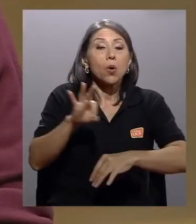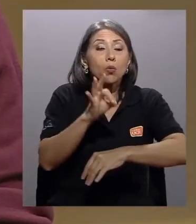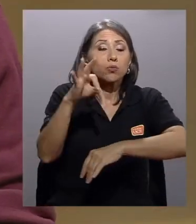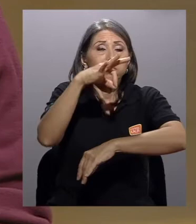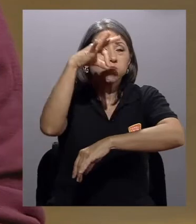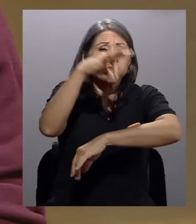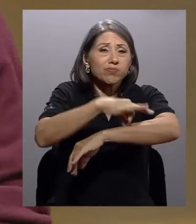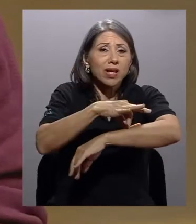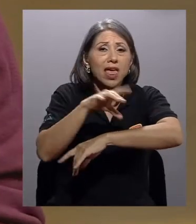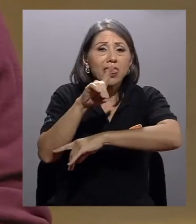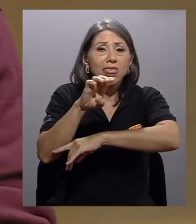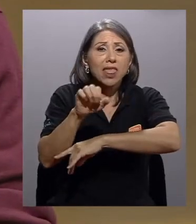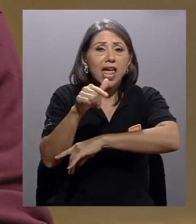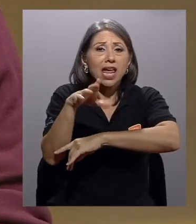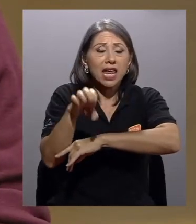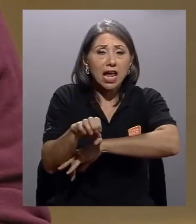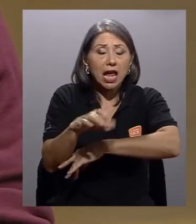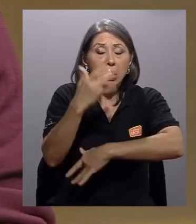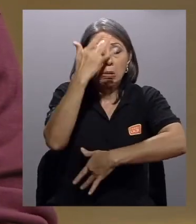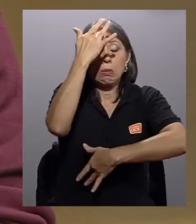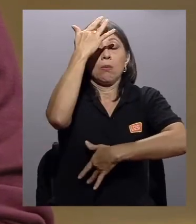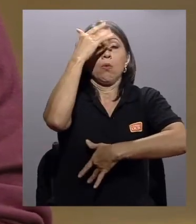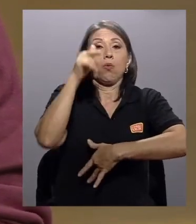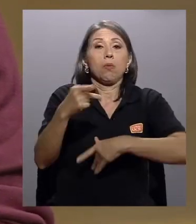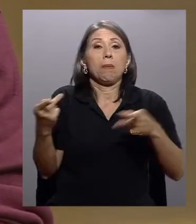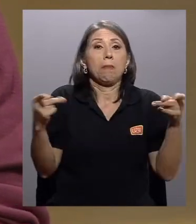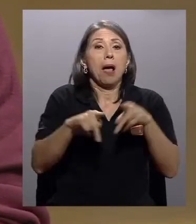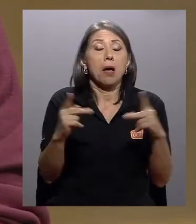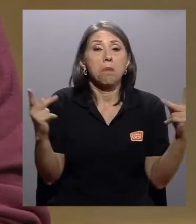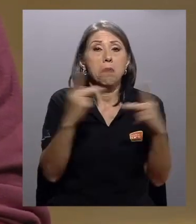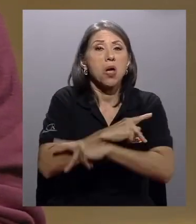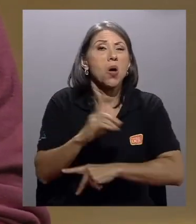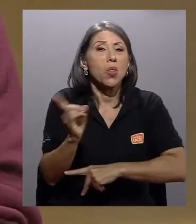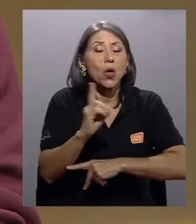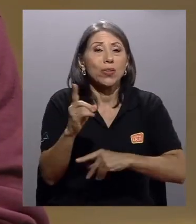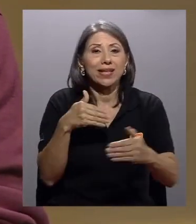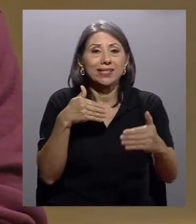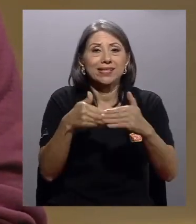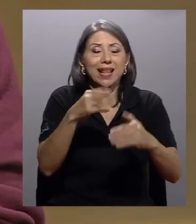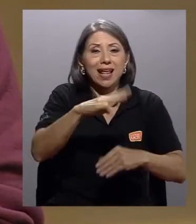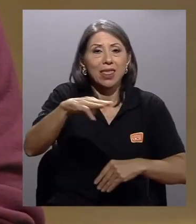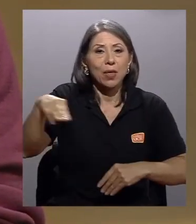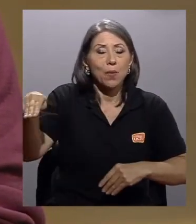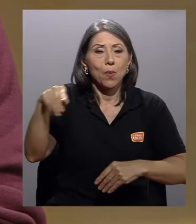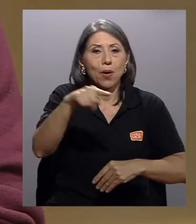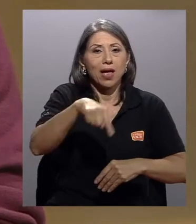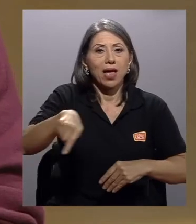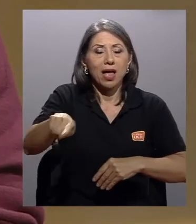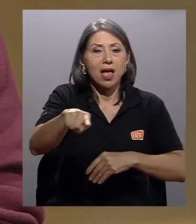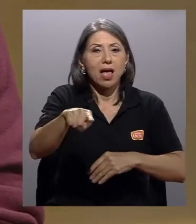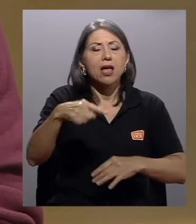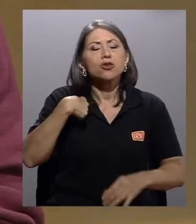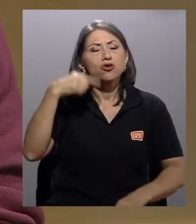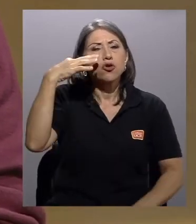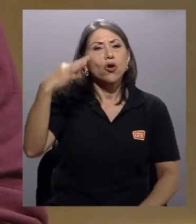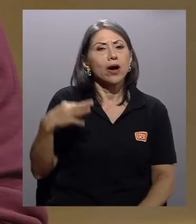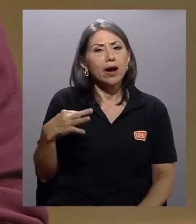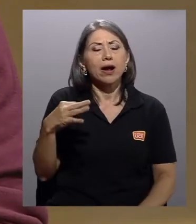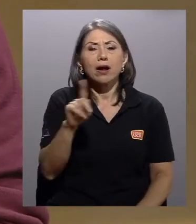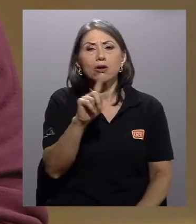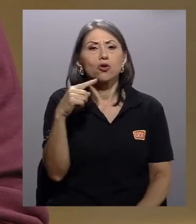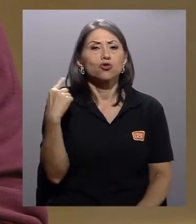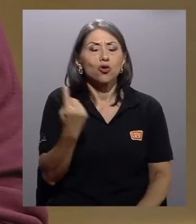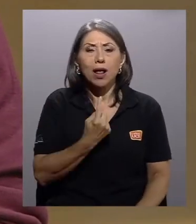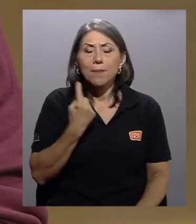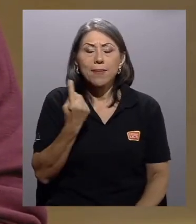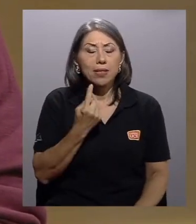está causando y ha causado mayores estragos, ha sido en las zonas costeras. Entonces, yo creo que no